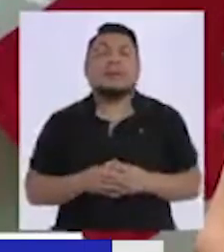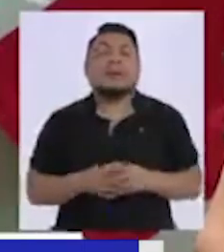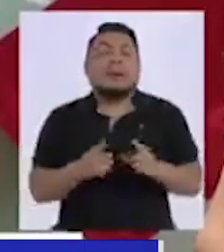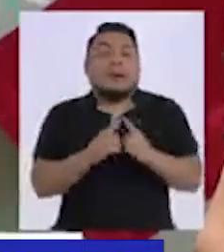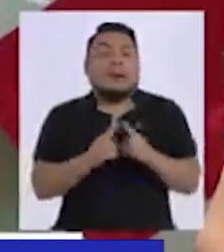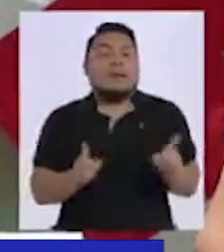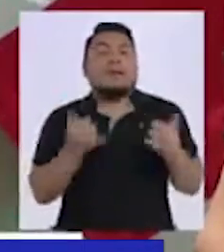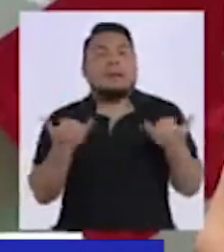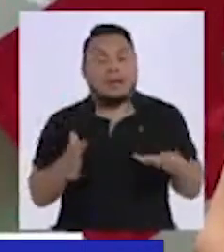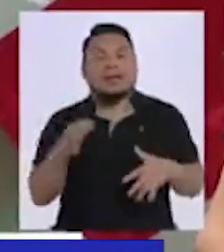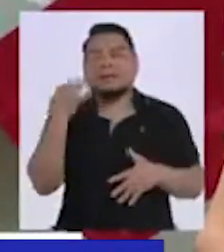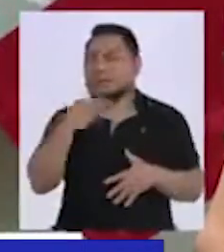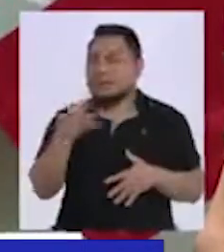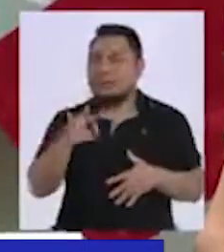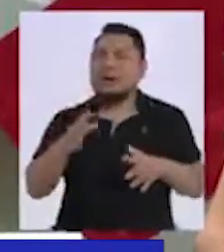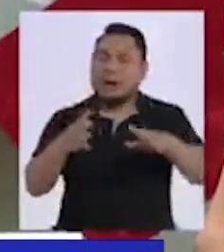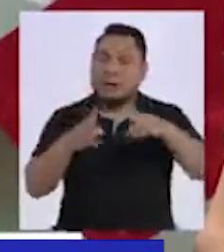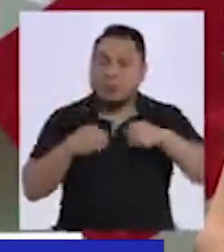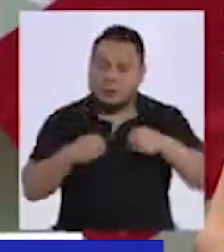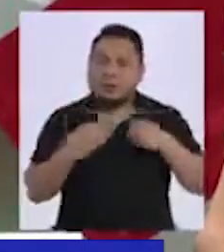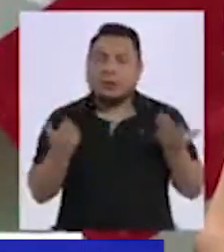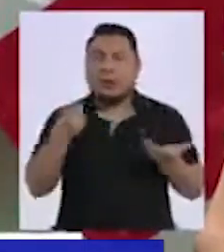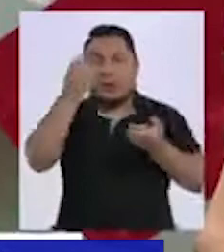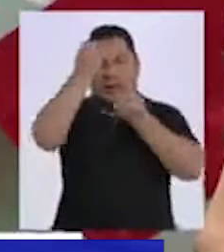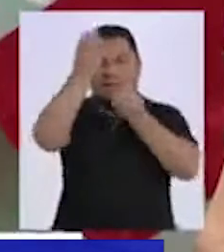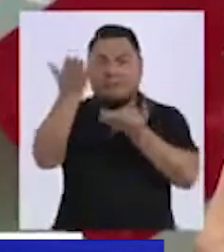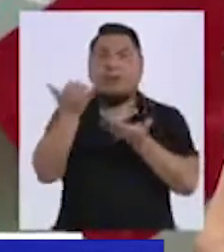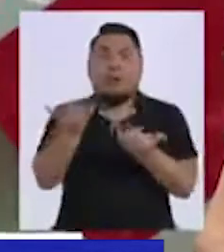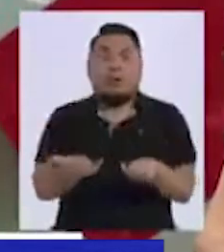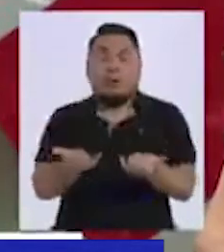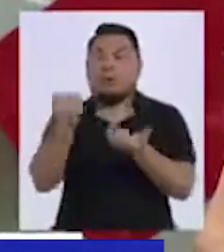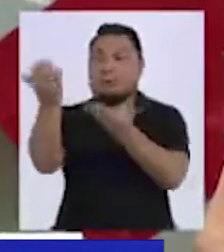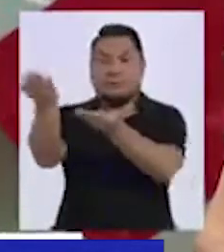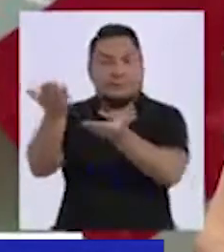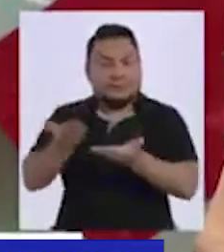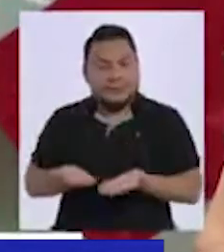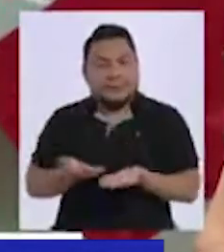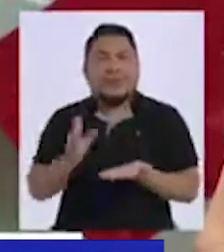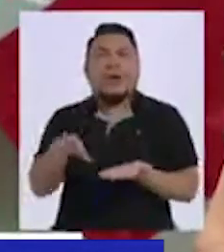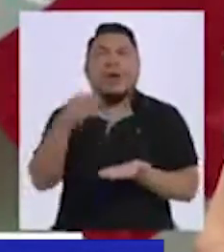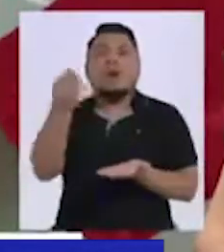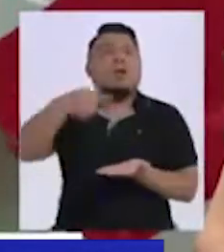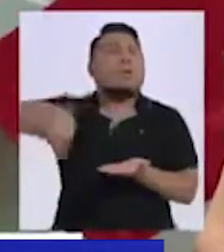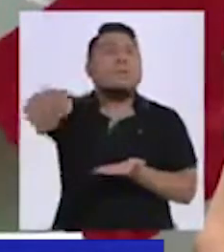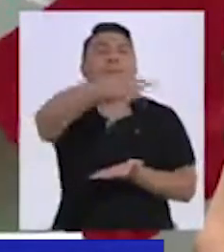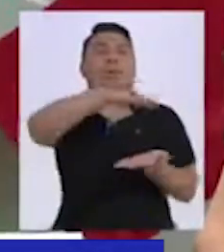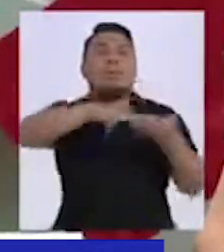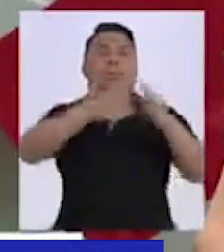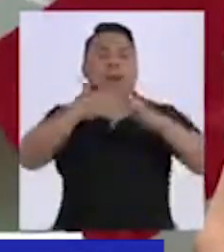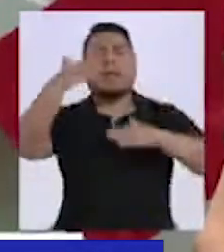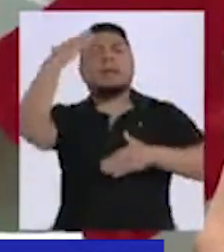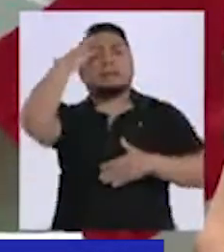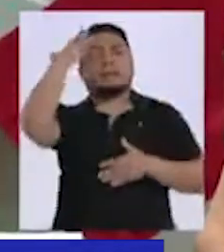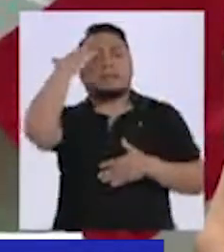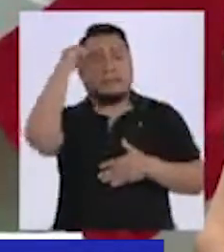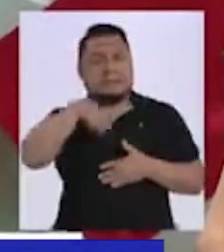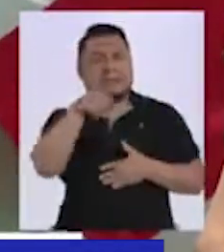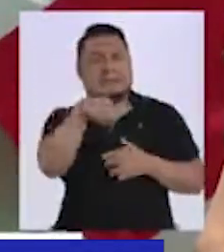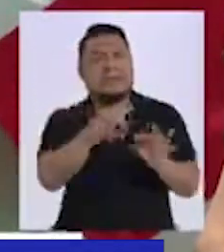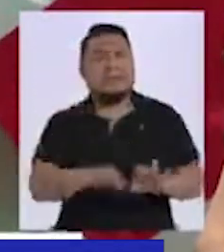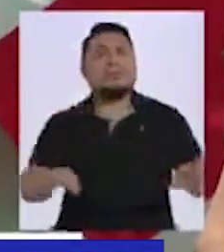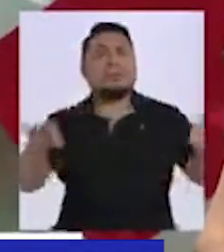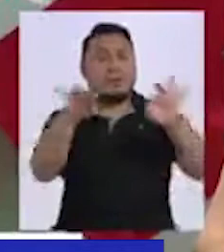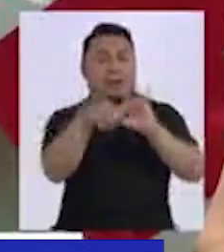Pero así como siempre reconocemos, por ejemplo, en la información de hoy, cómo la población es consciente de la importancia de